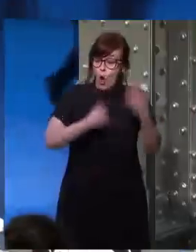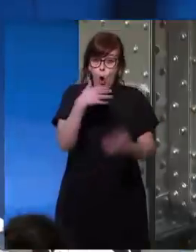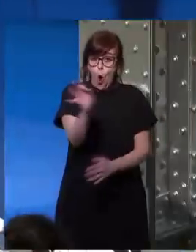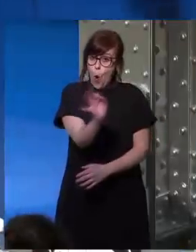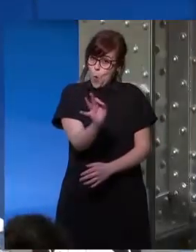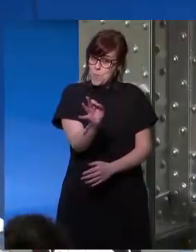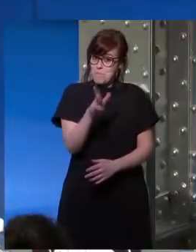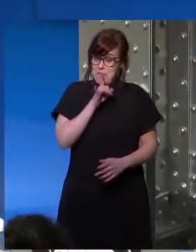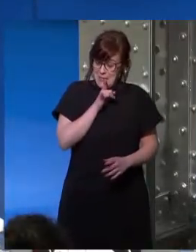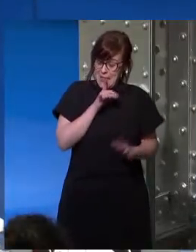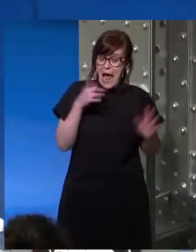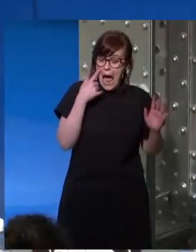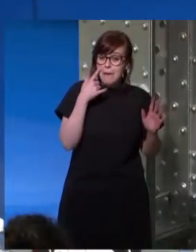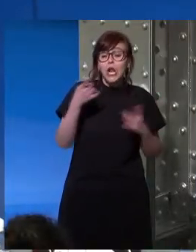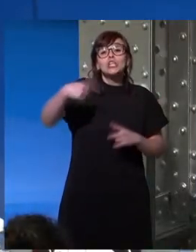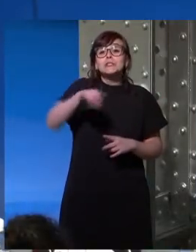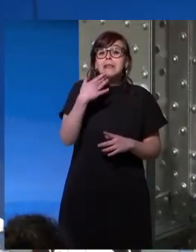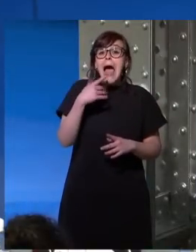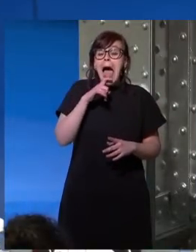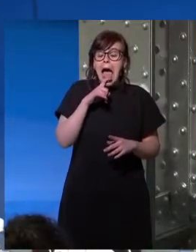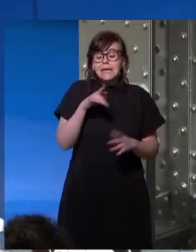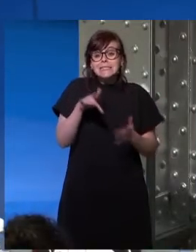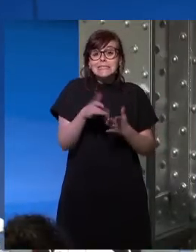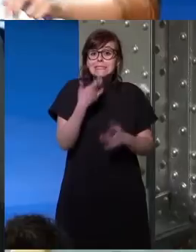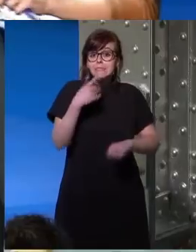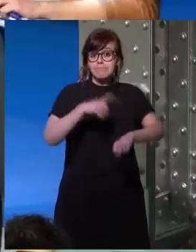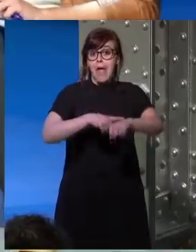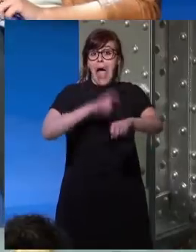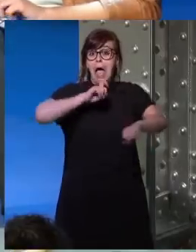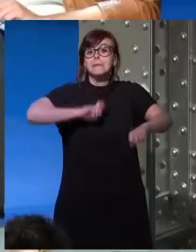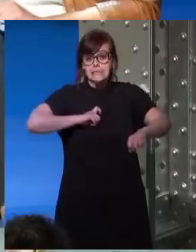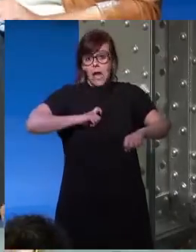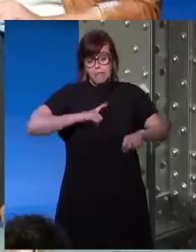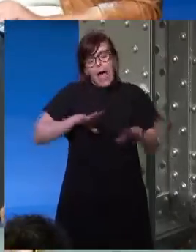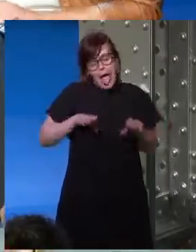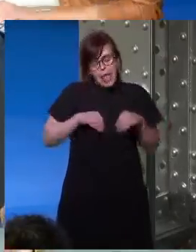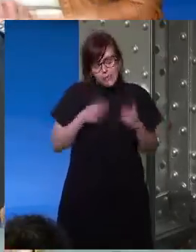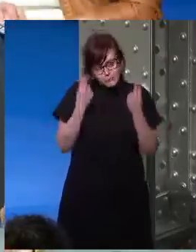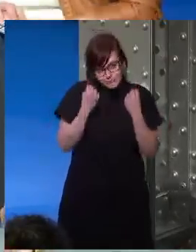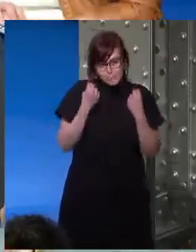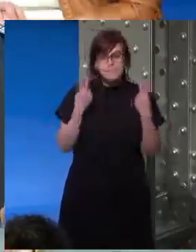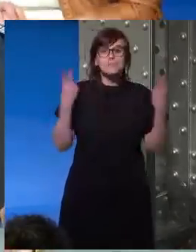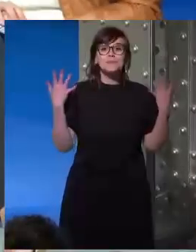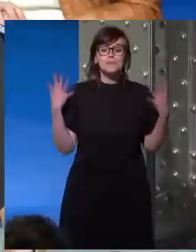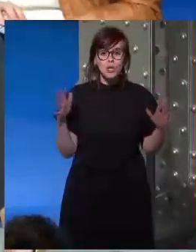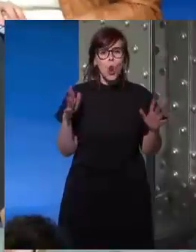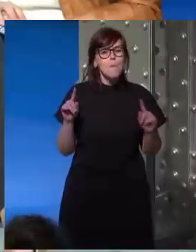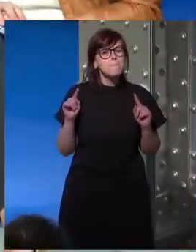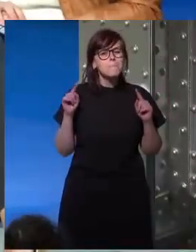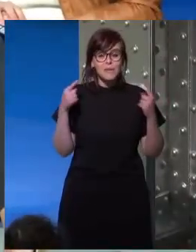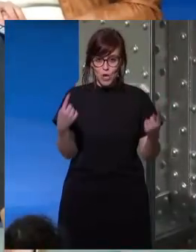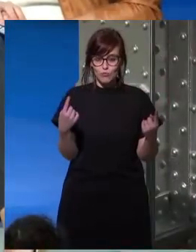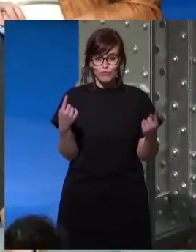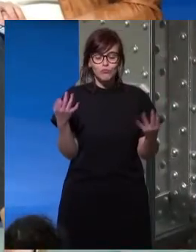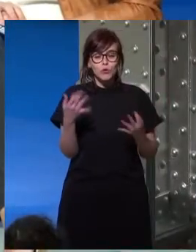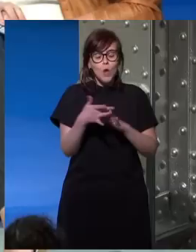que aceptamos que nos den un toque, ¿no? Exacto. Pero bueno, pues entonces... A mí la primera cosa